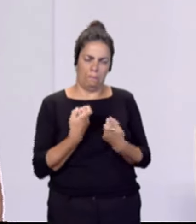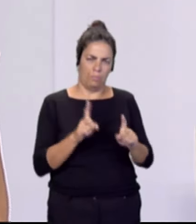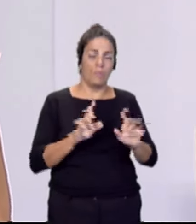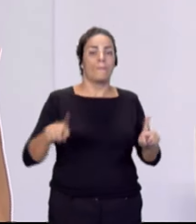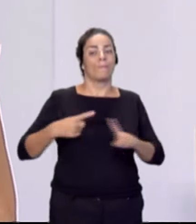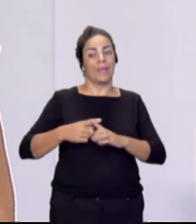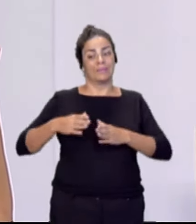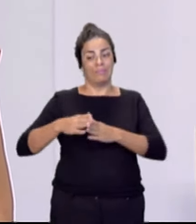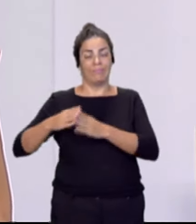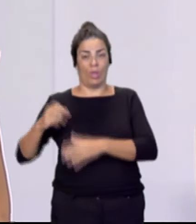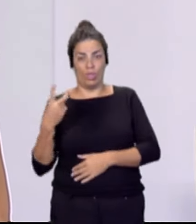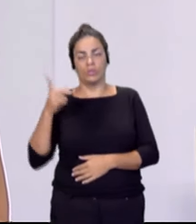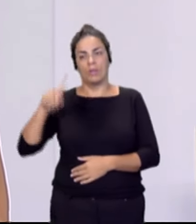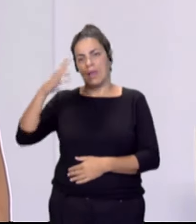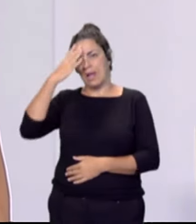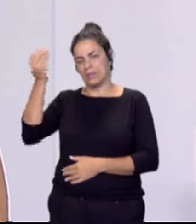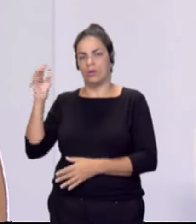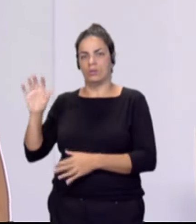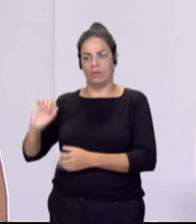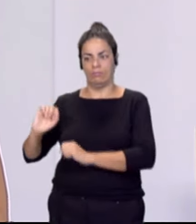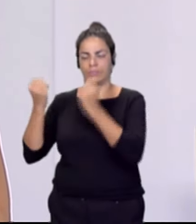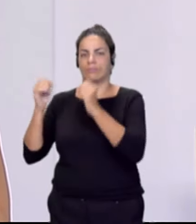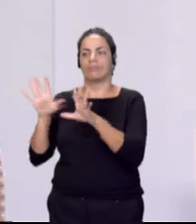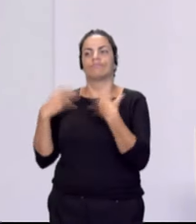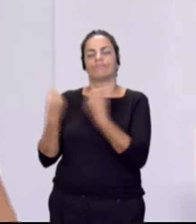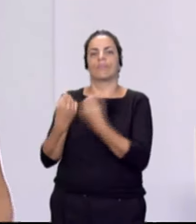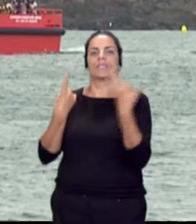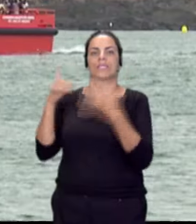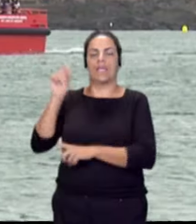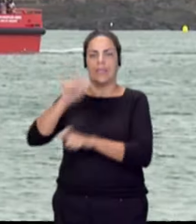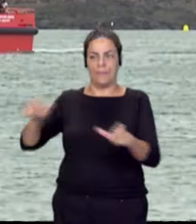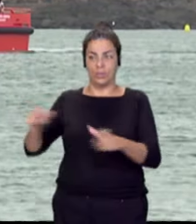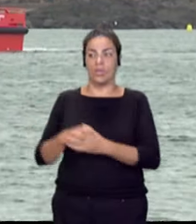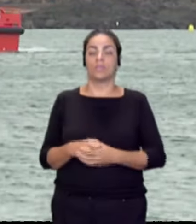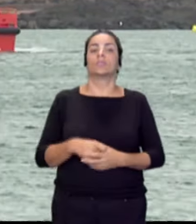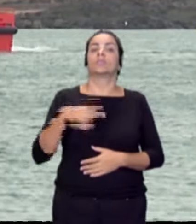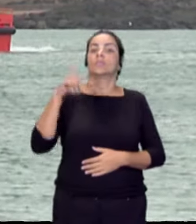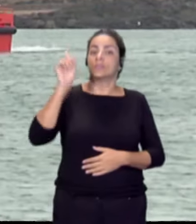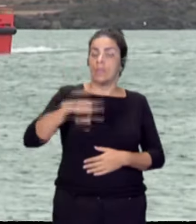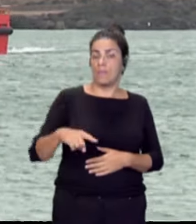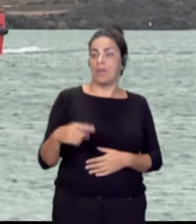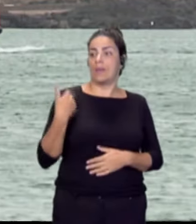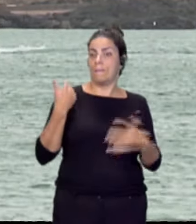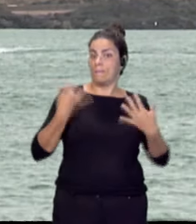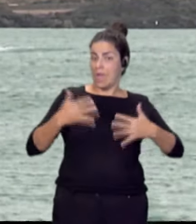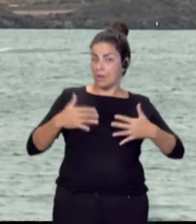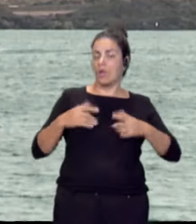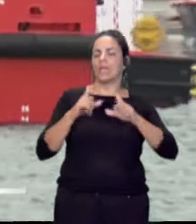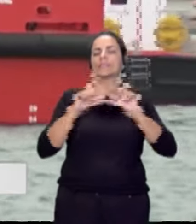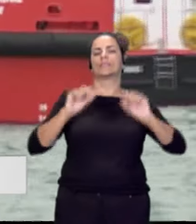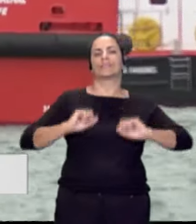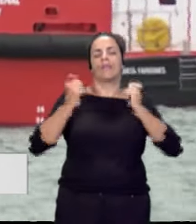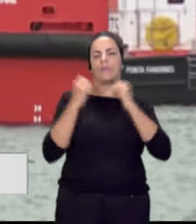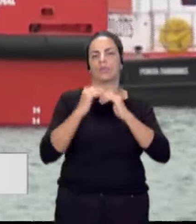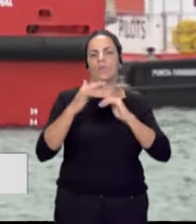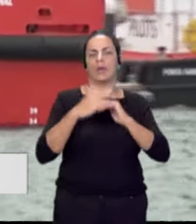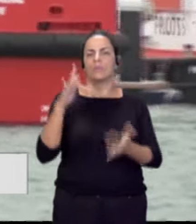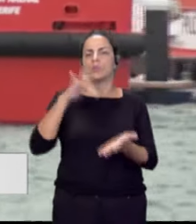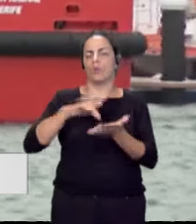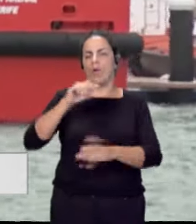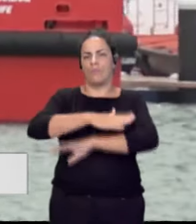fueron rescatadas en Lanzarote con un total de 60 personas. Además, durante la jornada del miércoles, Salvamento Marítimo llegaba a Puerto Naos,